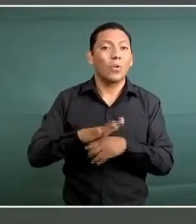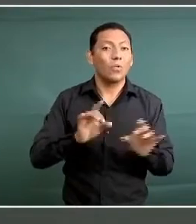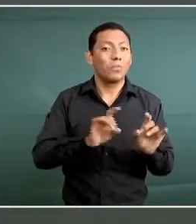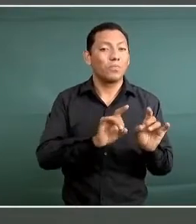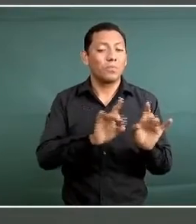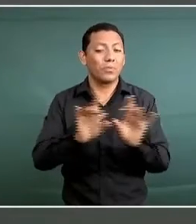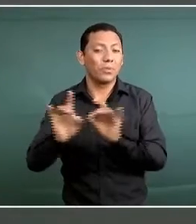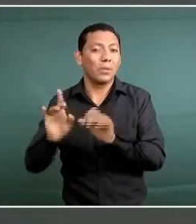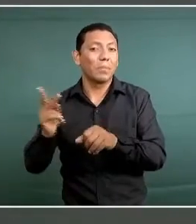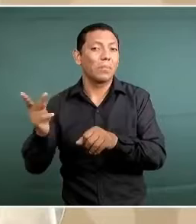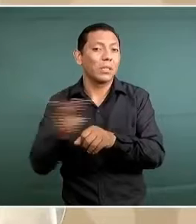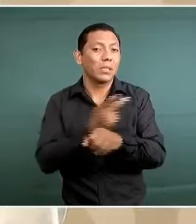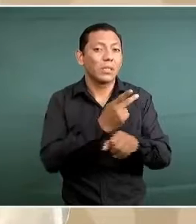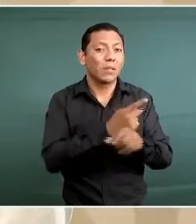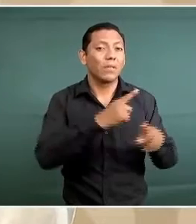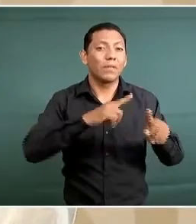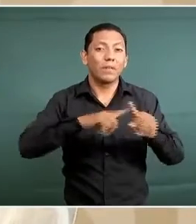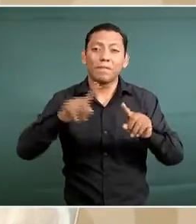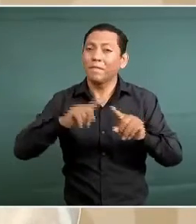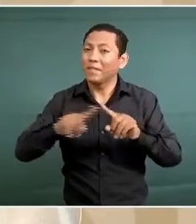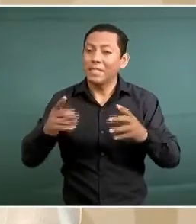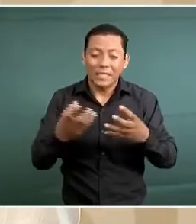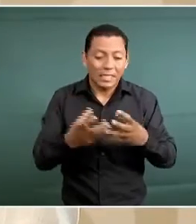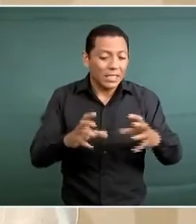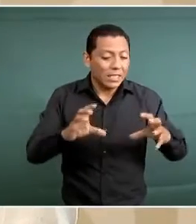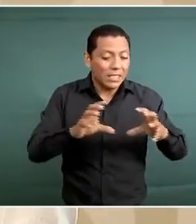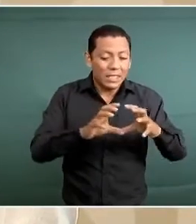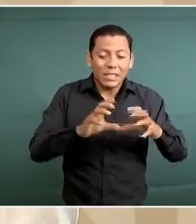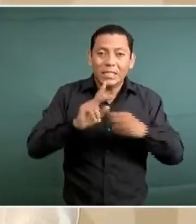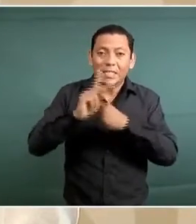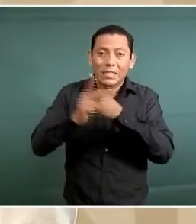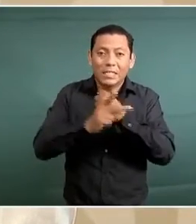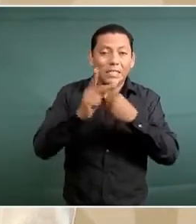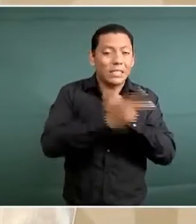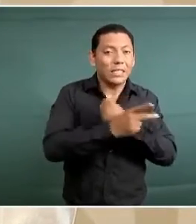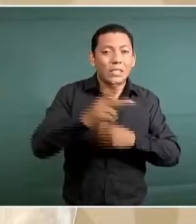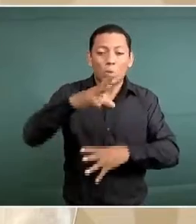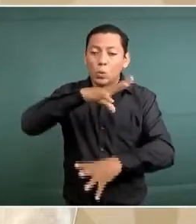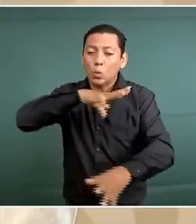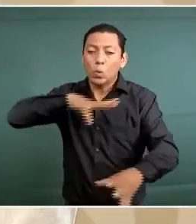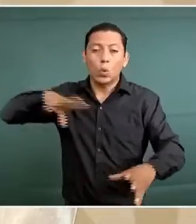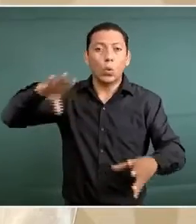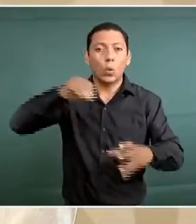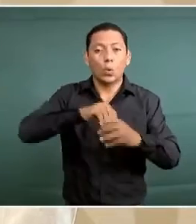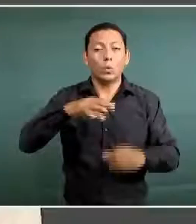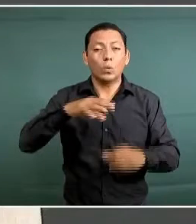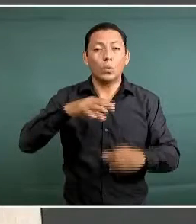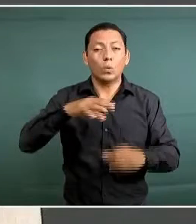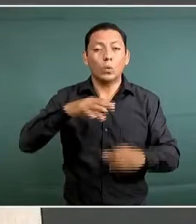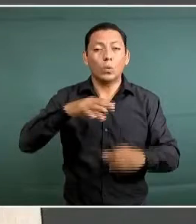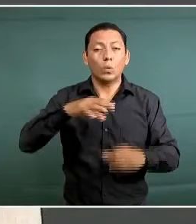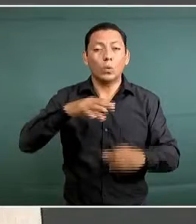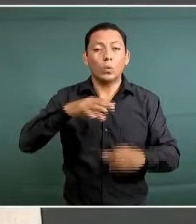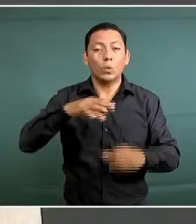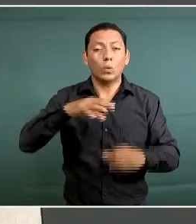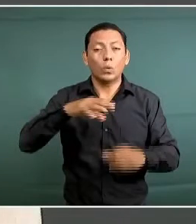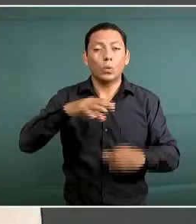desafortunadamente afecta a muchos, en el mundo a millones